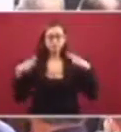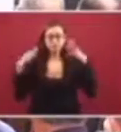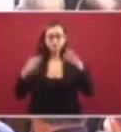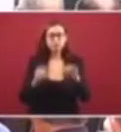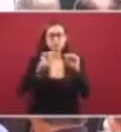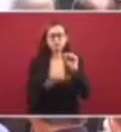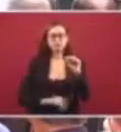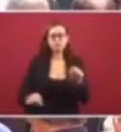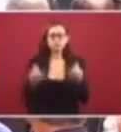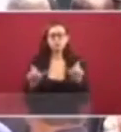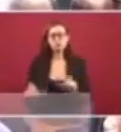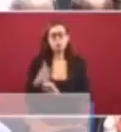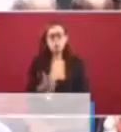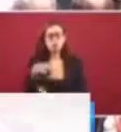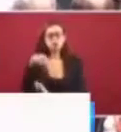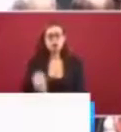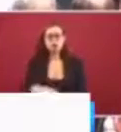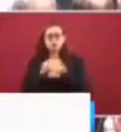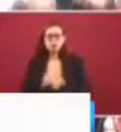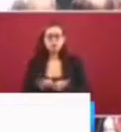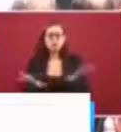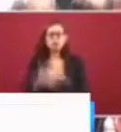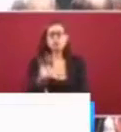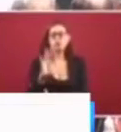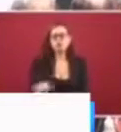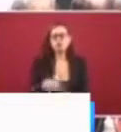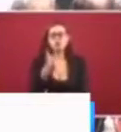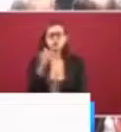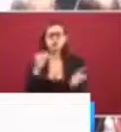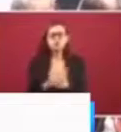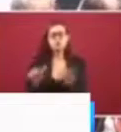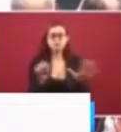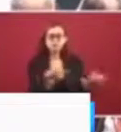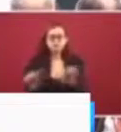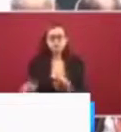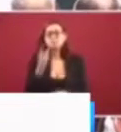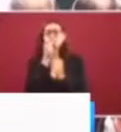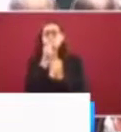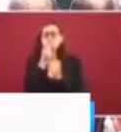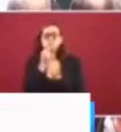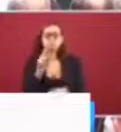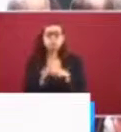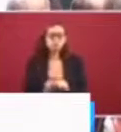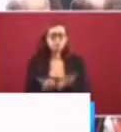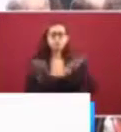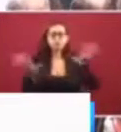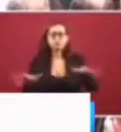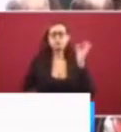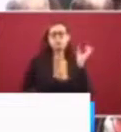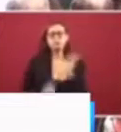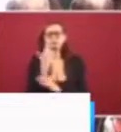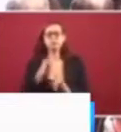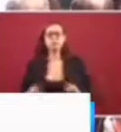datos de los propósitos que se plantea, que no es medible, no es evaluable el